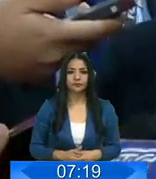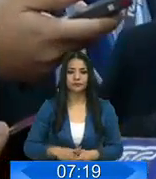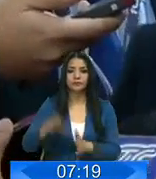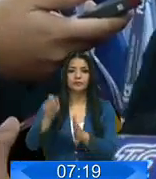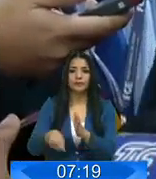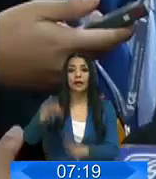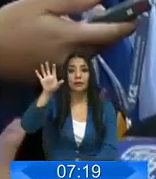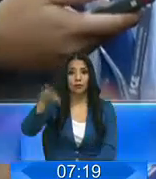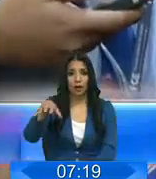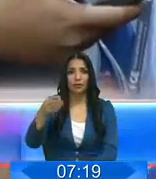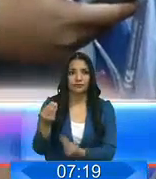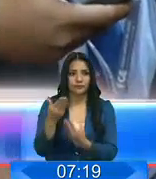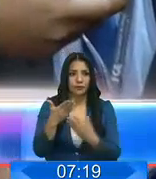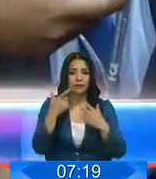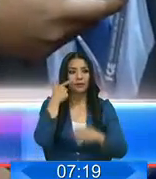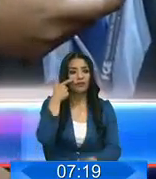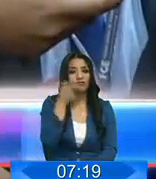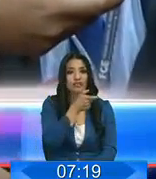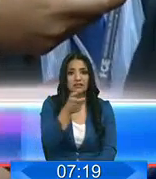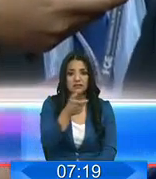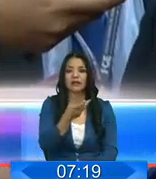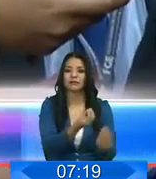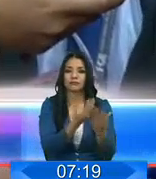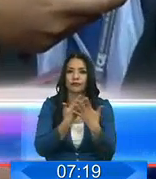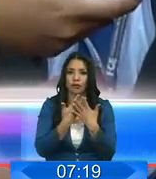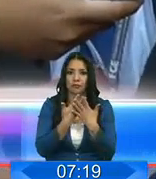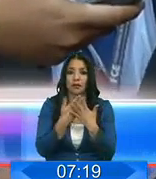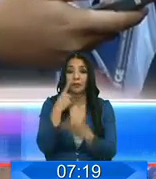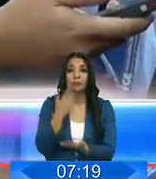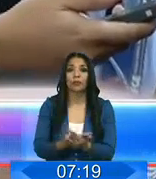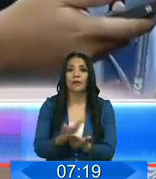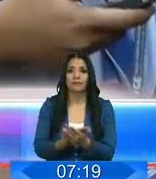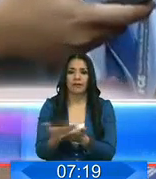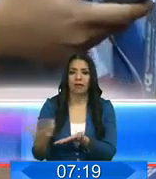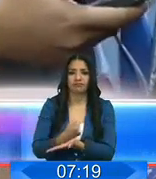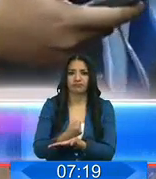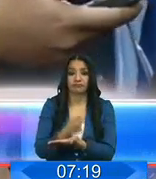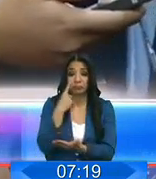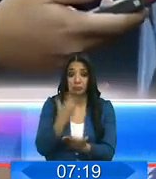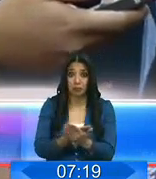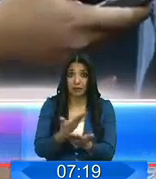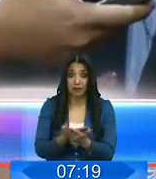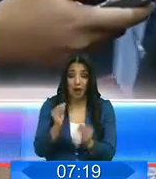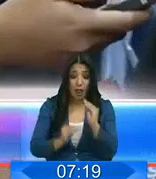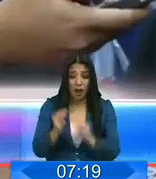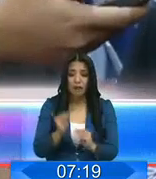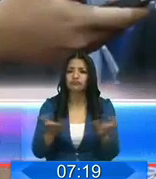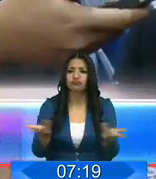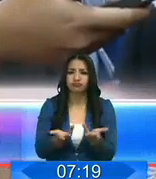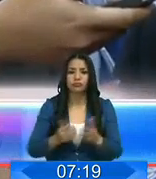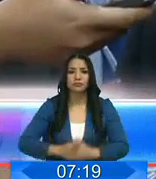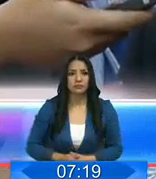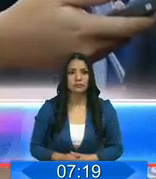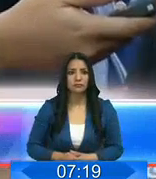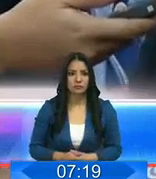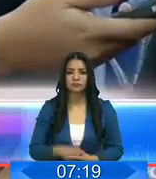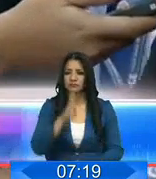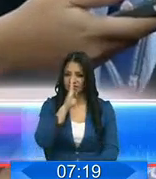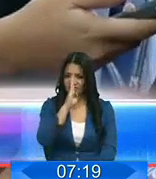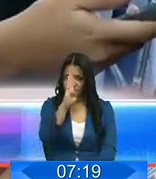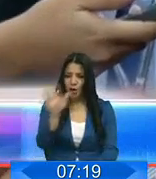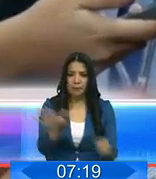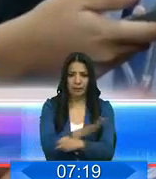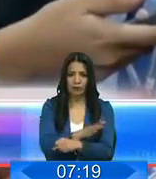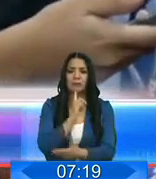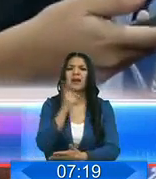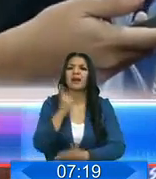como igualmente Fiscalía, se trata de la recolección de una evidencia, donde efectivamente dicha evidencia tiene que ser consagrada en su integridad, en su totalidad, para